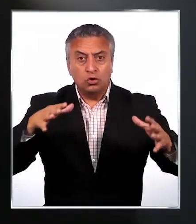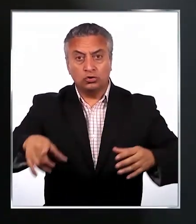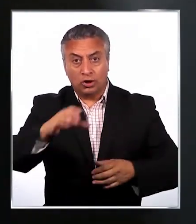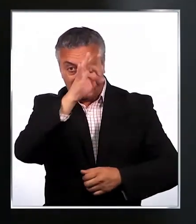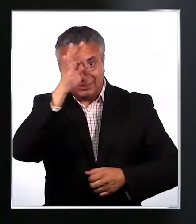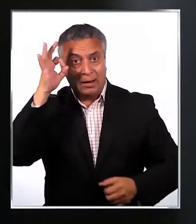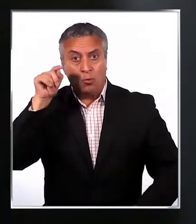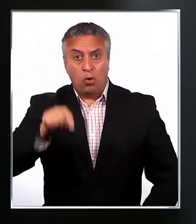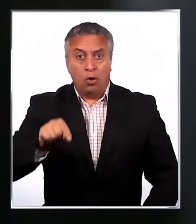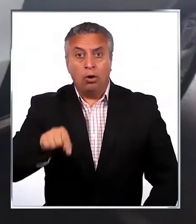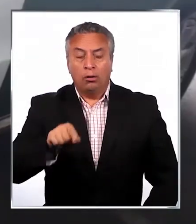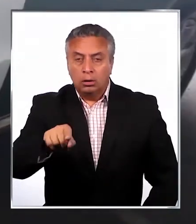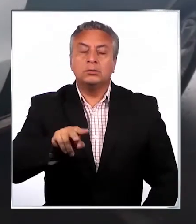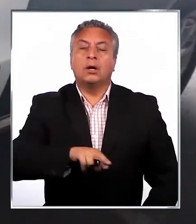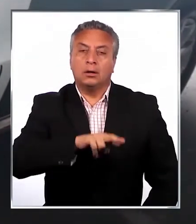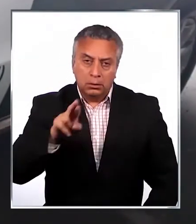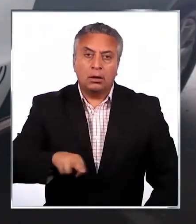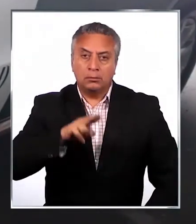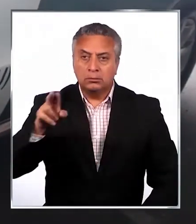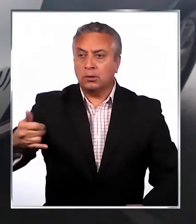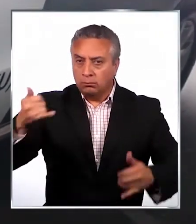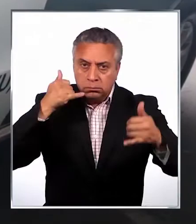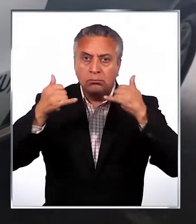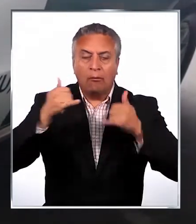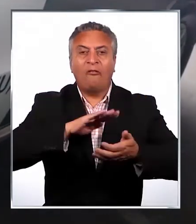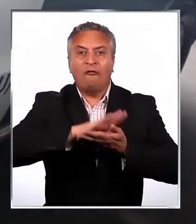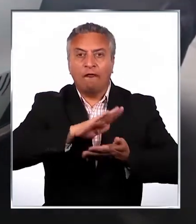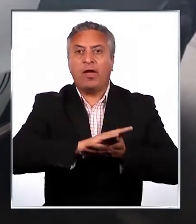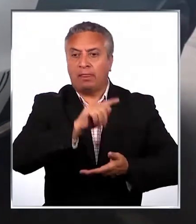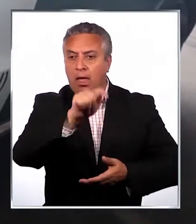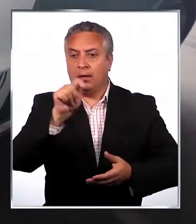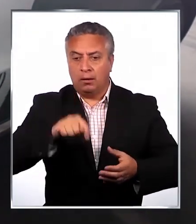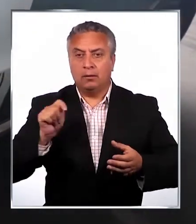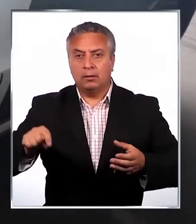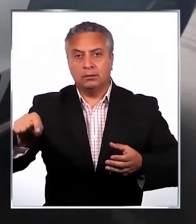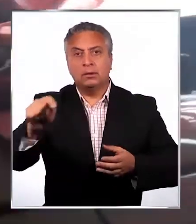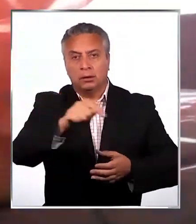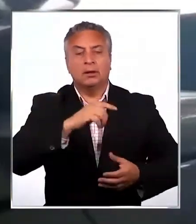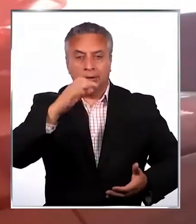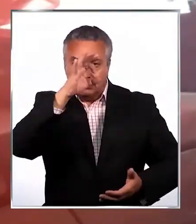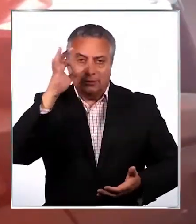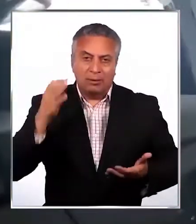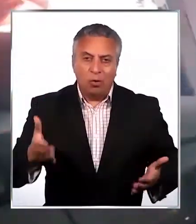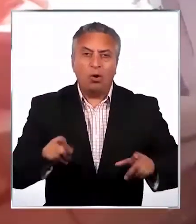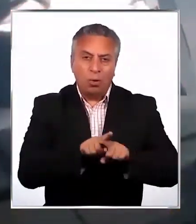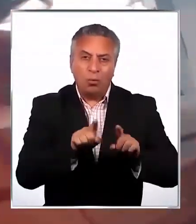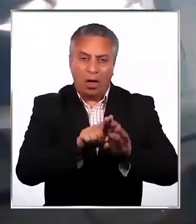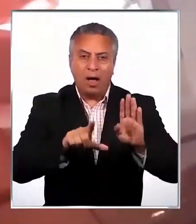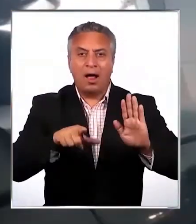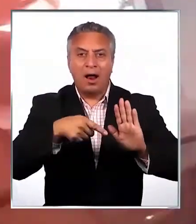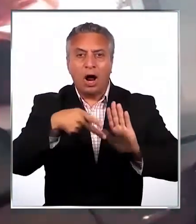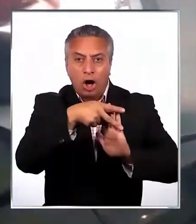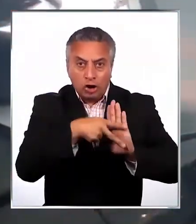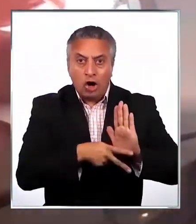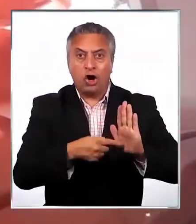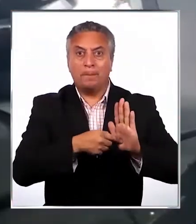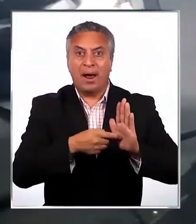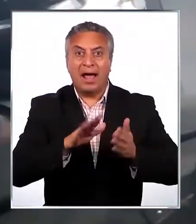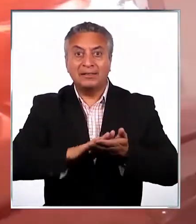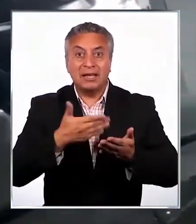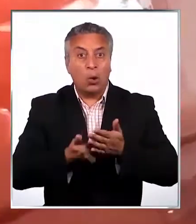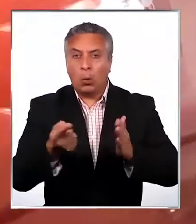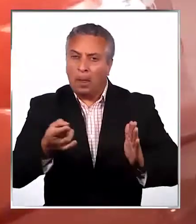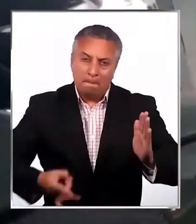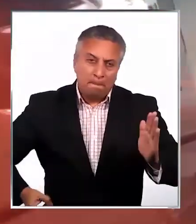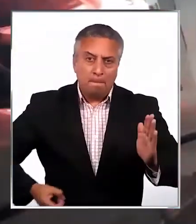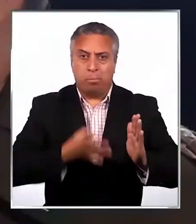de la Araucanía, constantemente estén recibiendo denuncias por fiestas o celebraciones que vulneran la norma sanitaria.